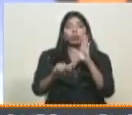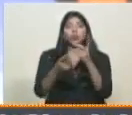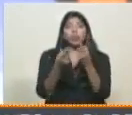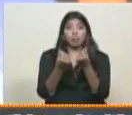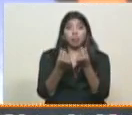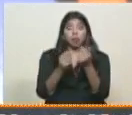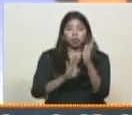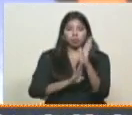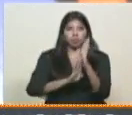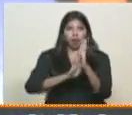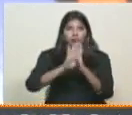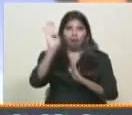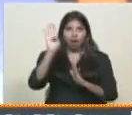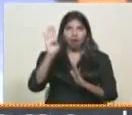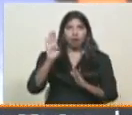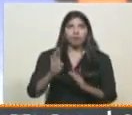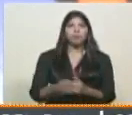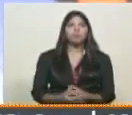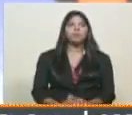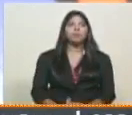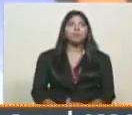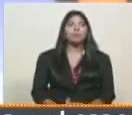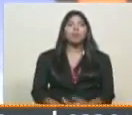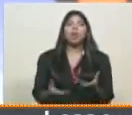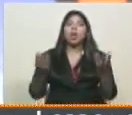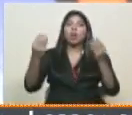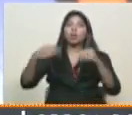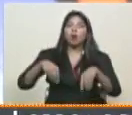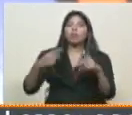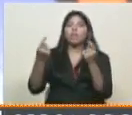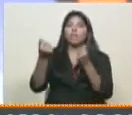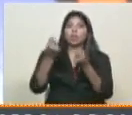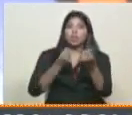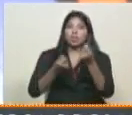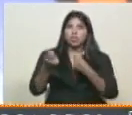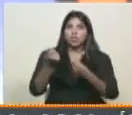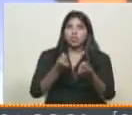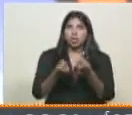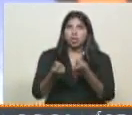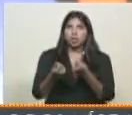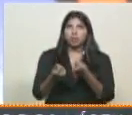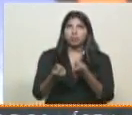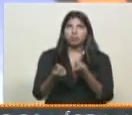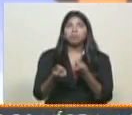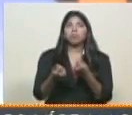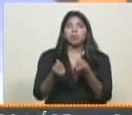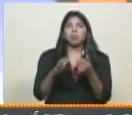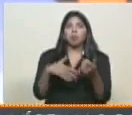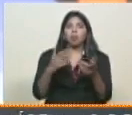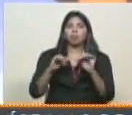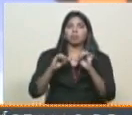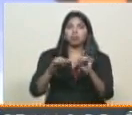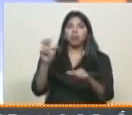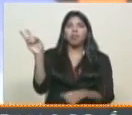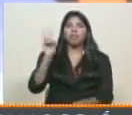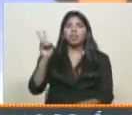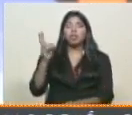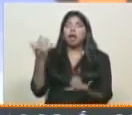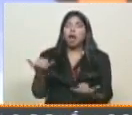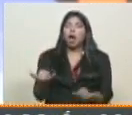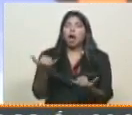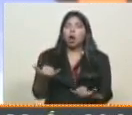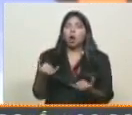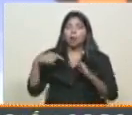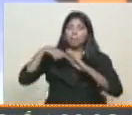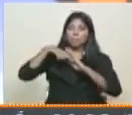país con nuevos negocios y acuerdos financieros y que además permitan el desarrollo de venezuela para el análisis de este tema y